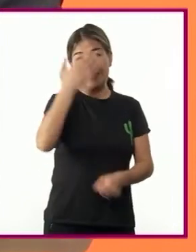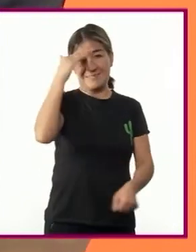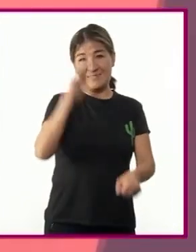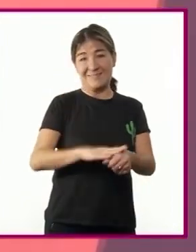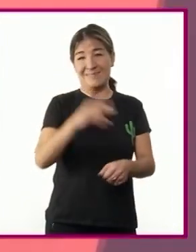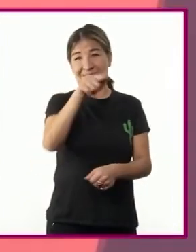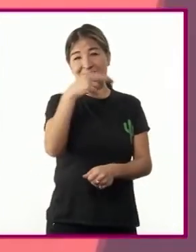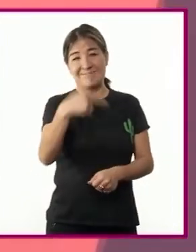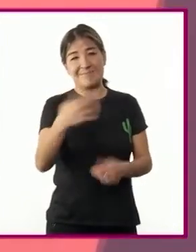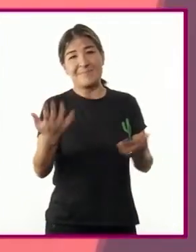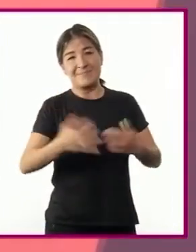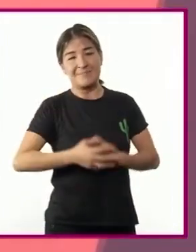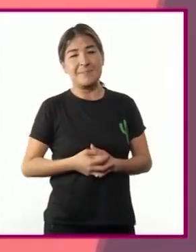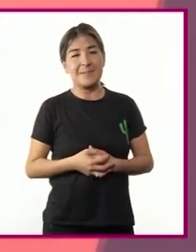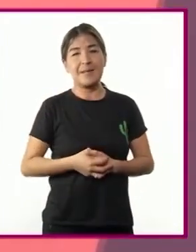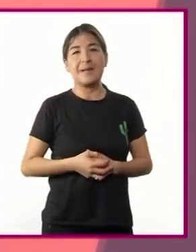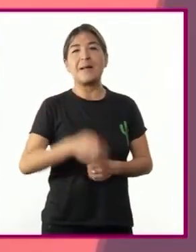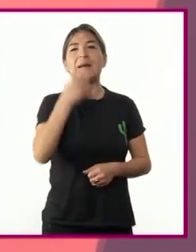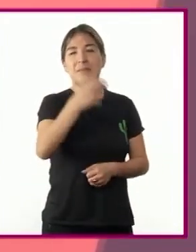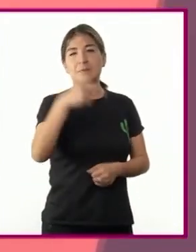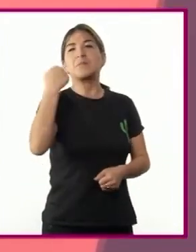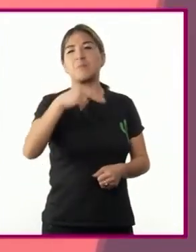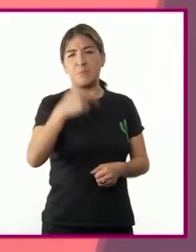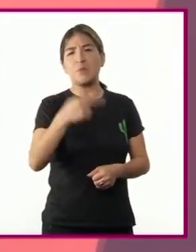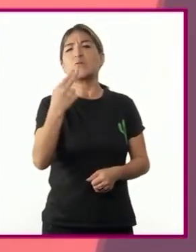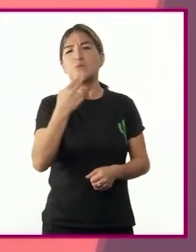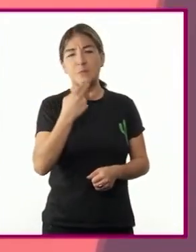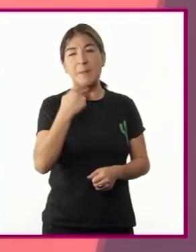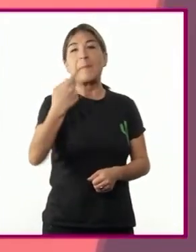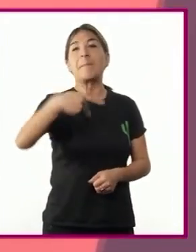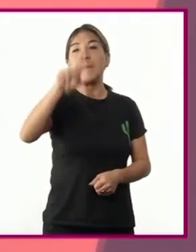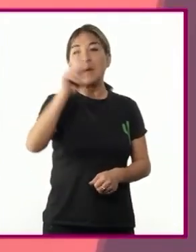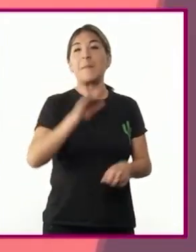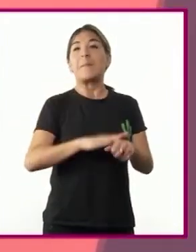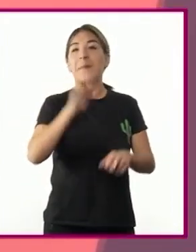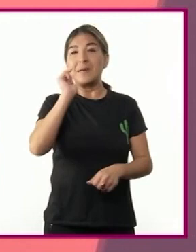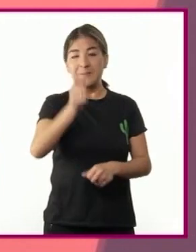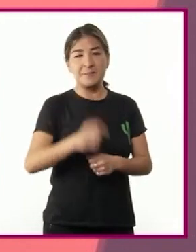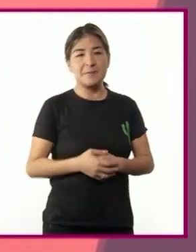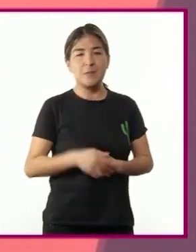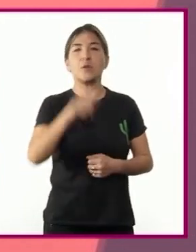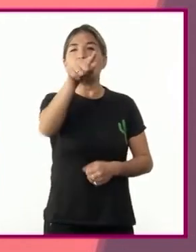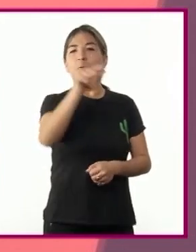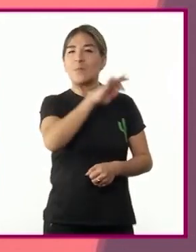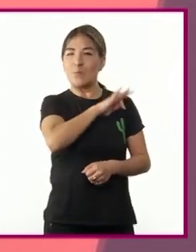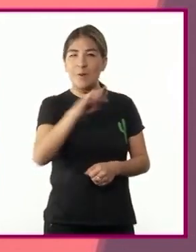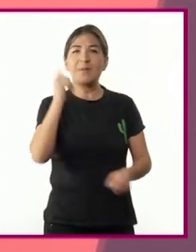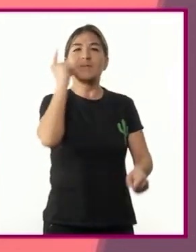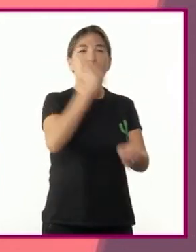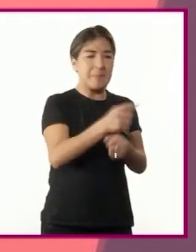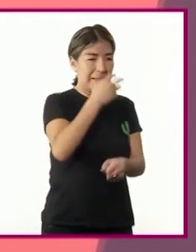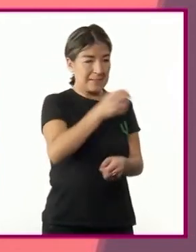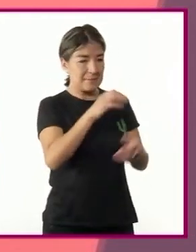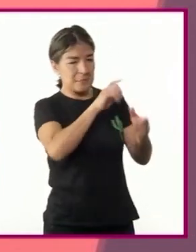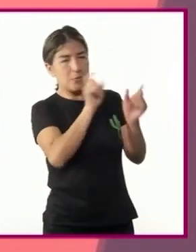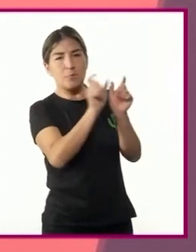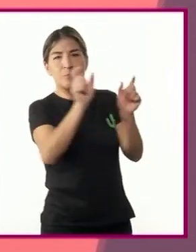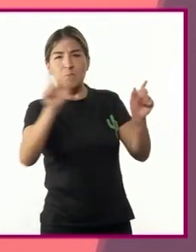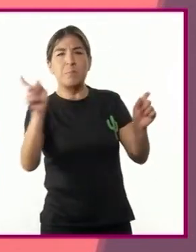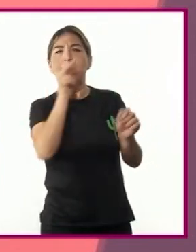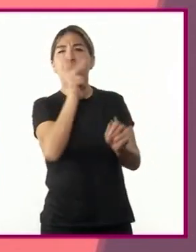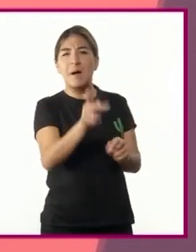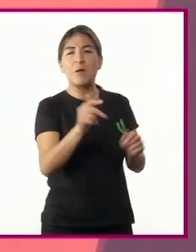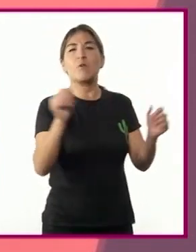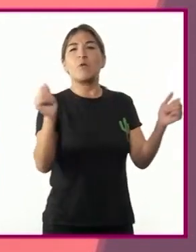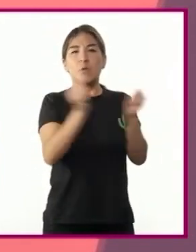nombre. El nombre es útil, pero mucho más que puedas identificar estas oraciones y cómo se